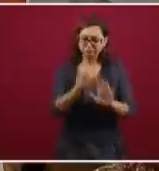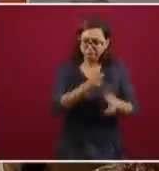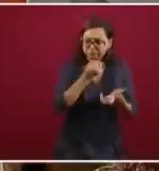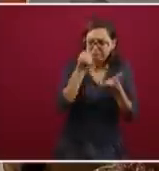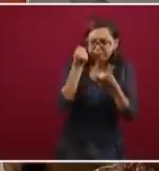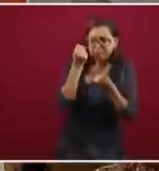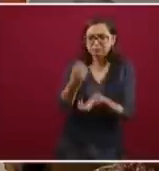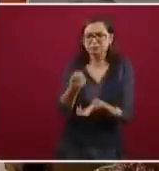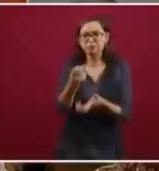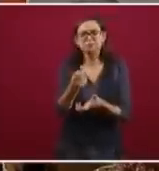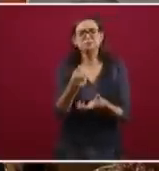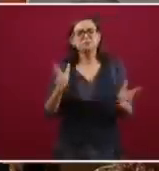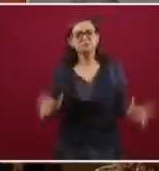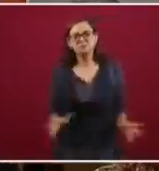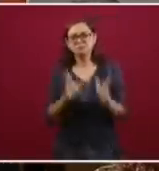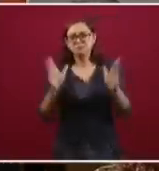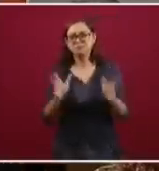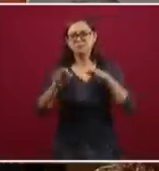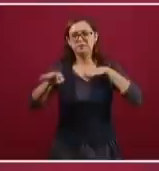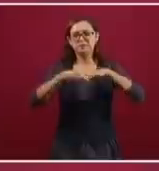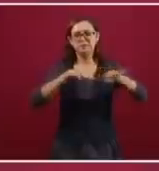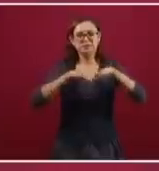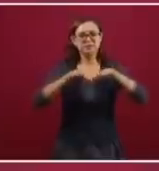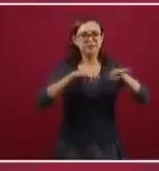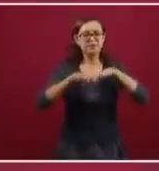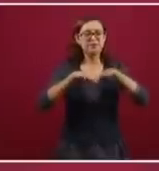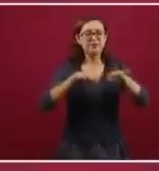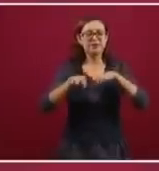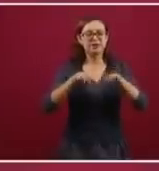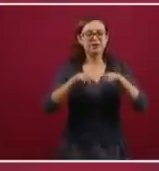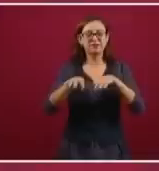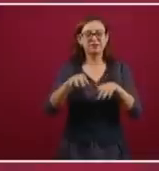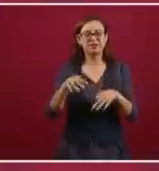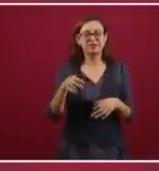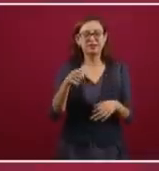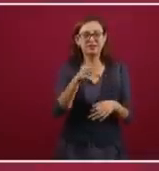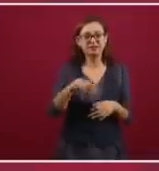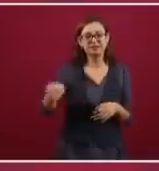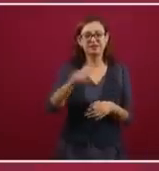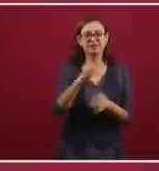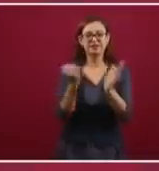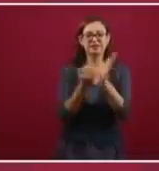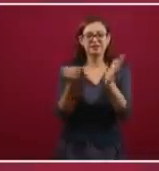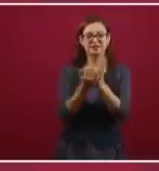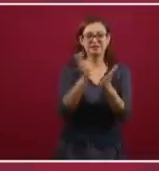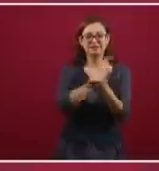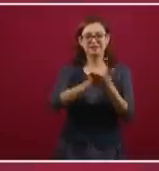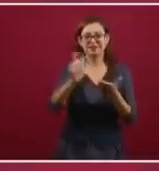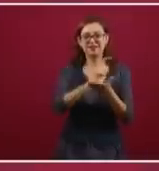están creando empleos, pagan sus impuestos.